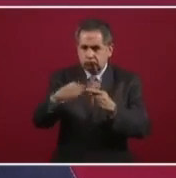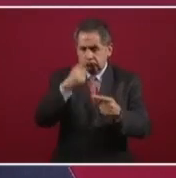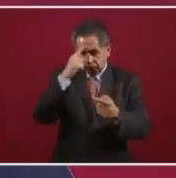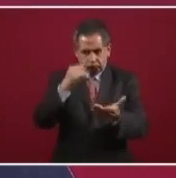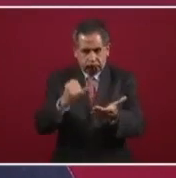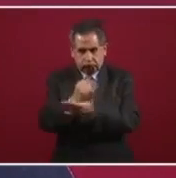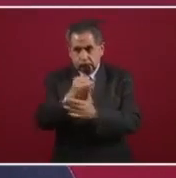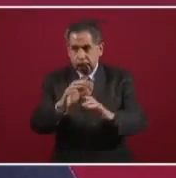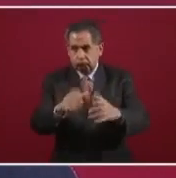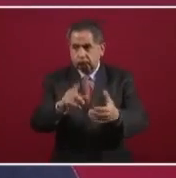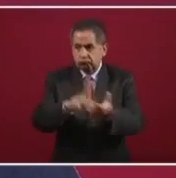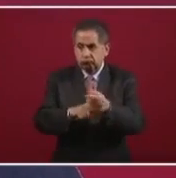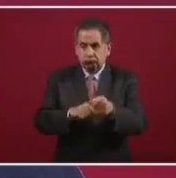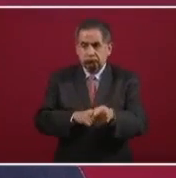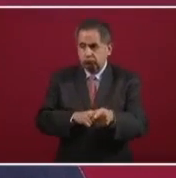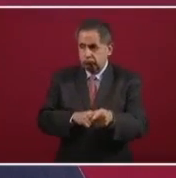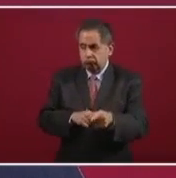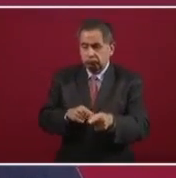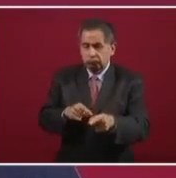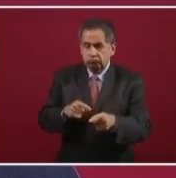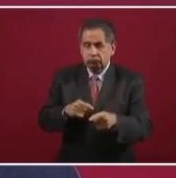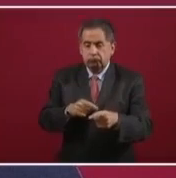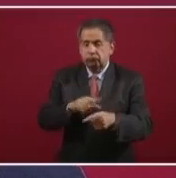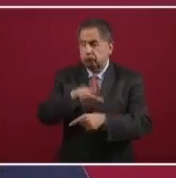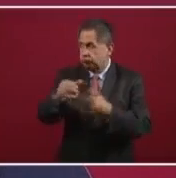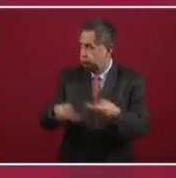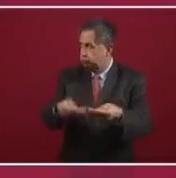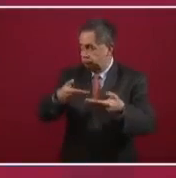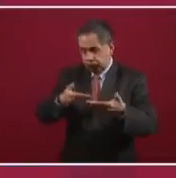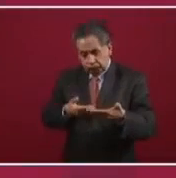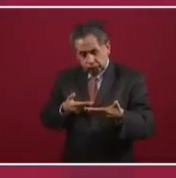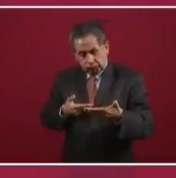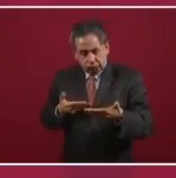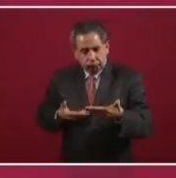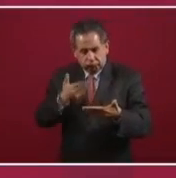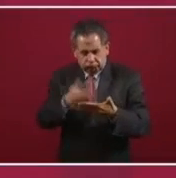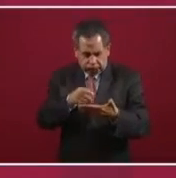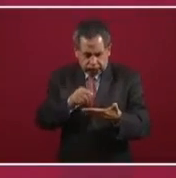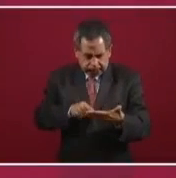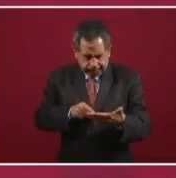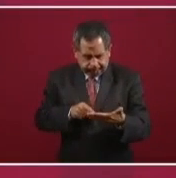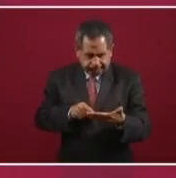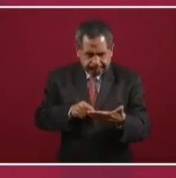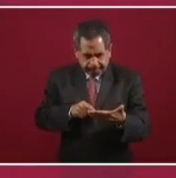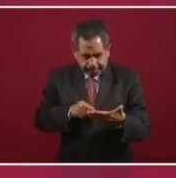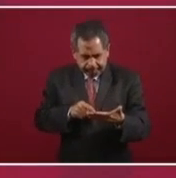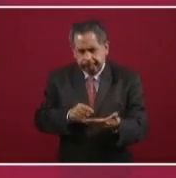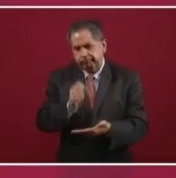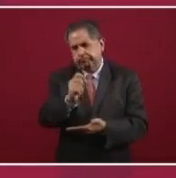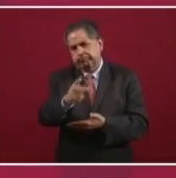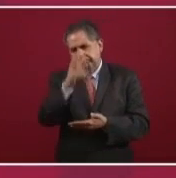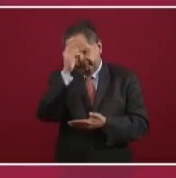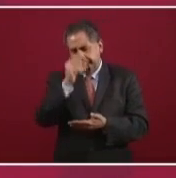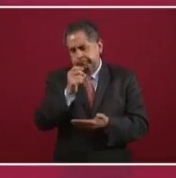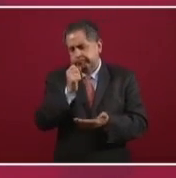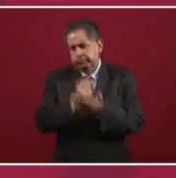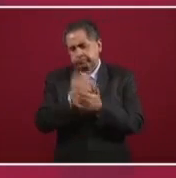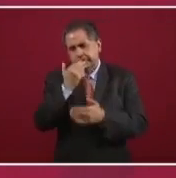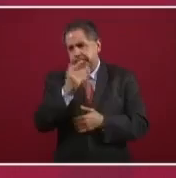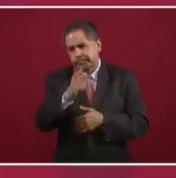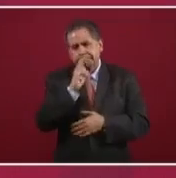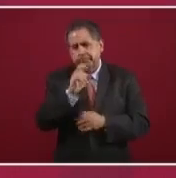decisión, me presentan su propuesta y yo la avalo de que eso era lo